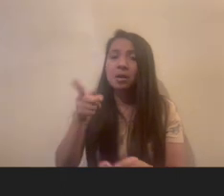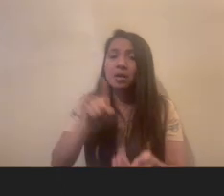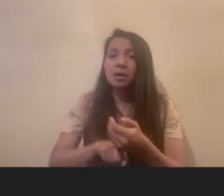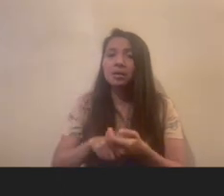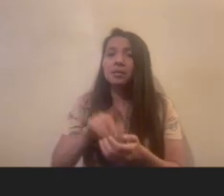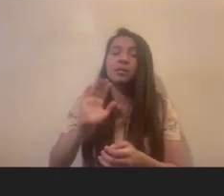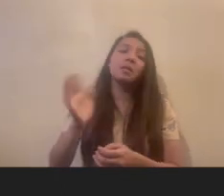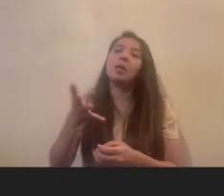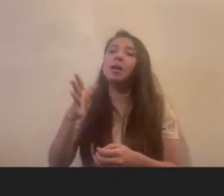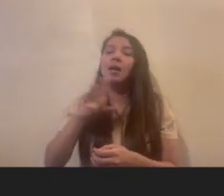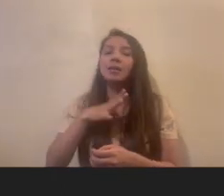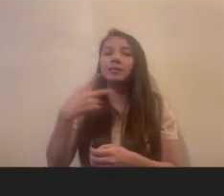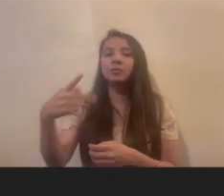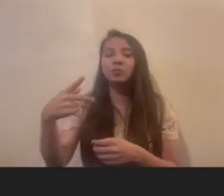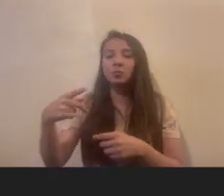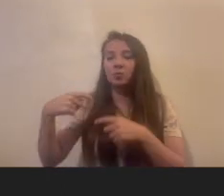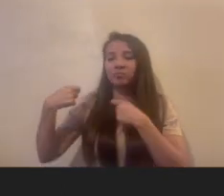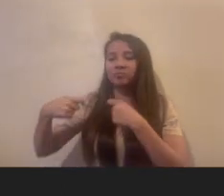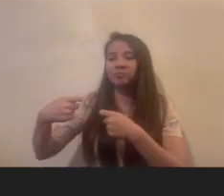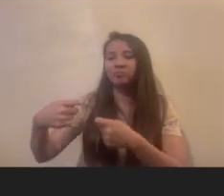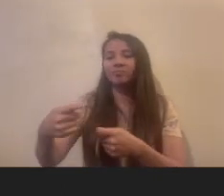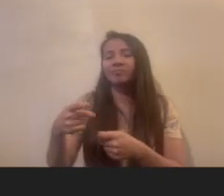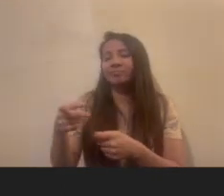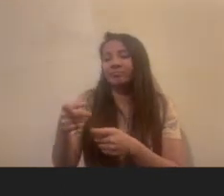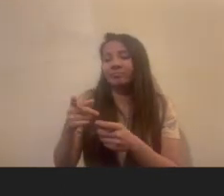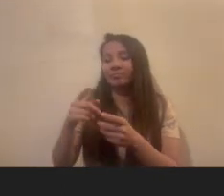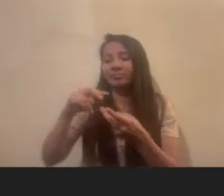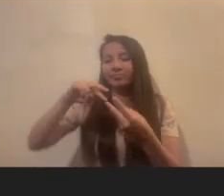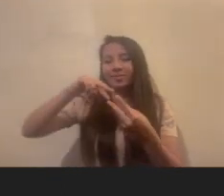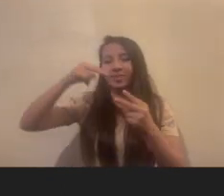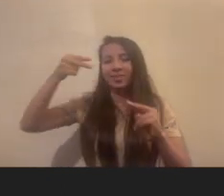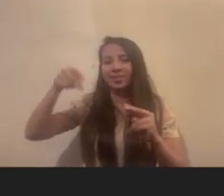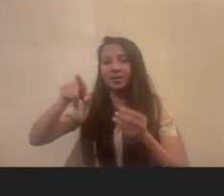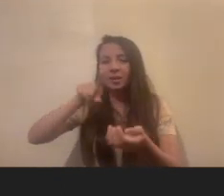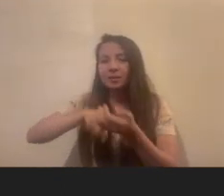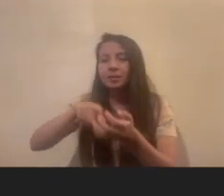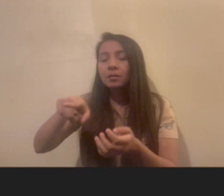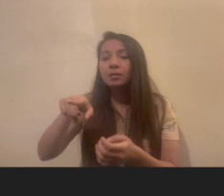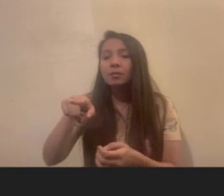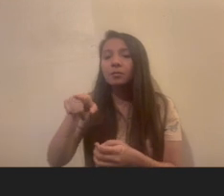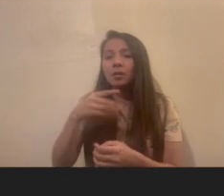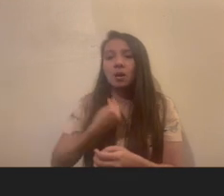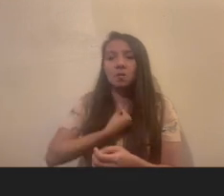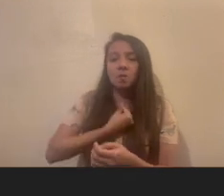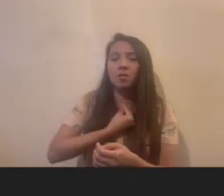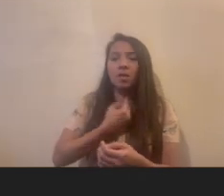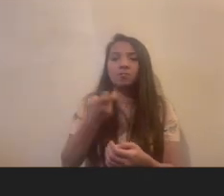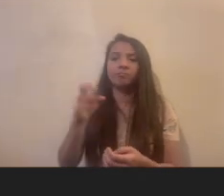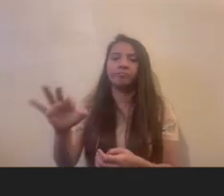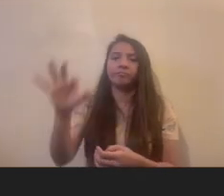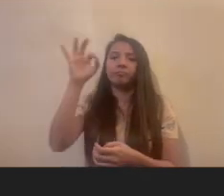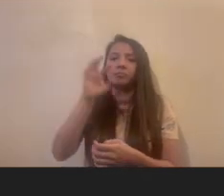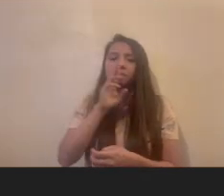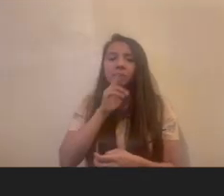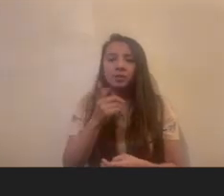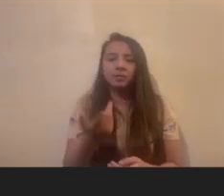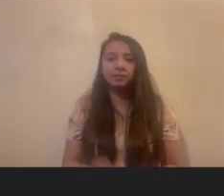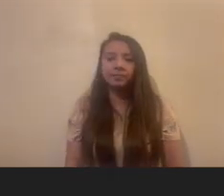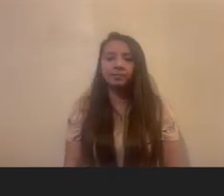ya tienen alguna cuestión genética de adaptabilidad y de versatilidad a condiciones extremas, vamos por este